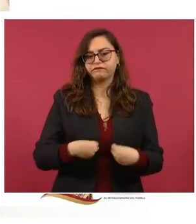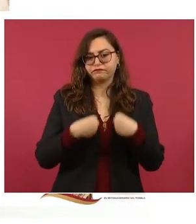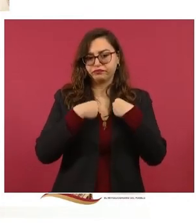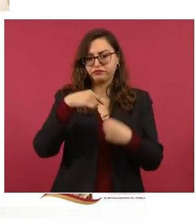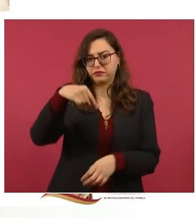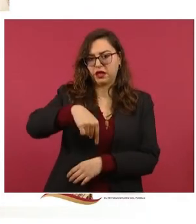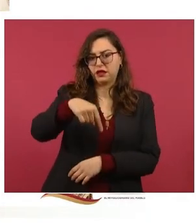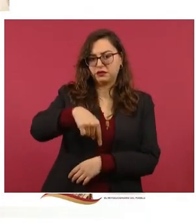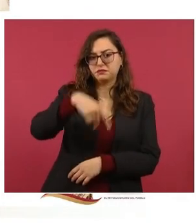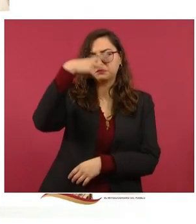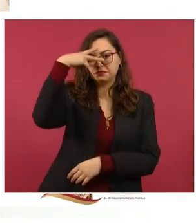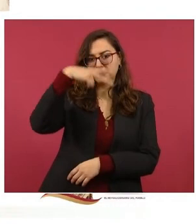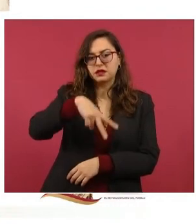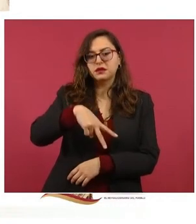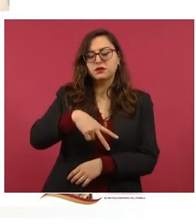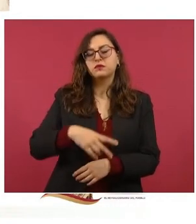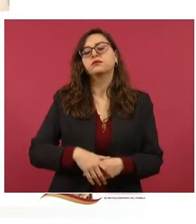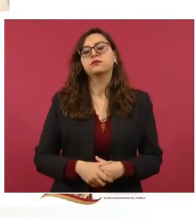en México.